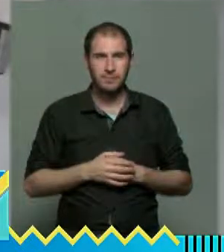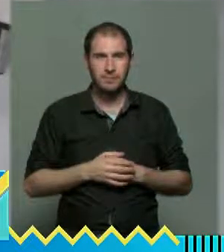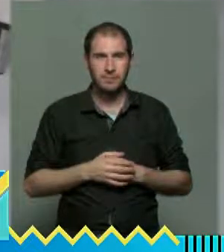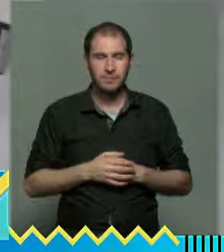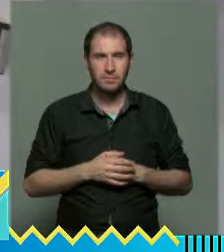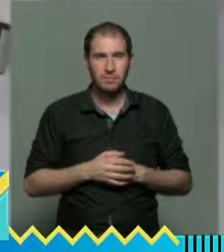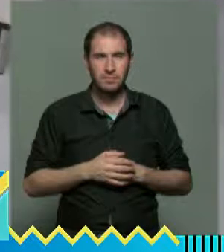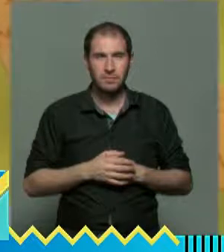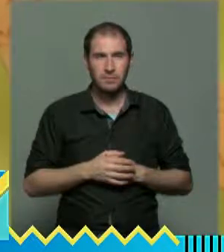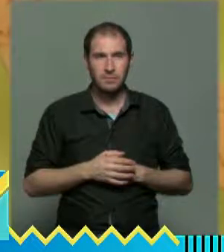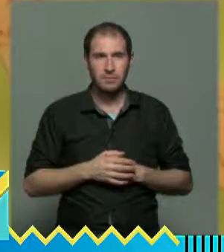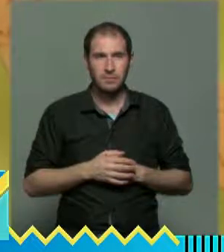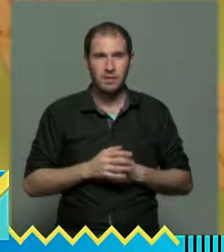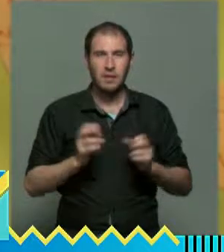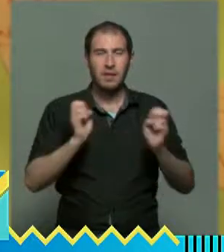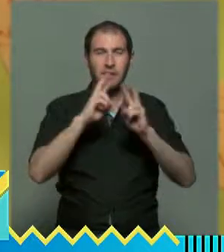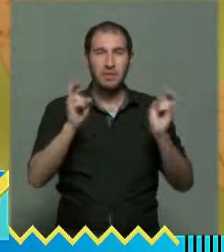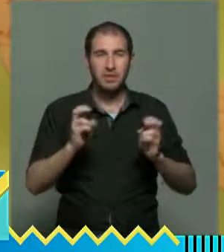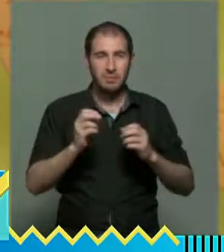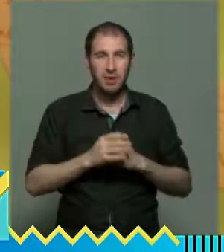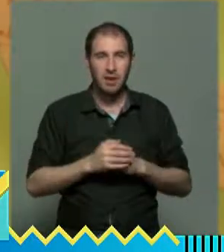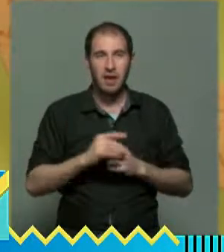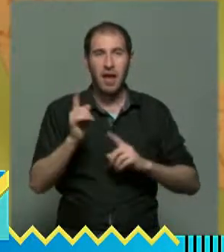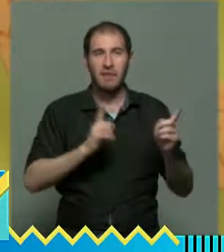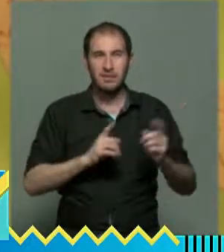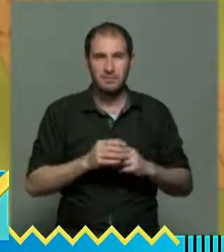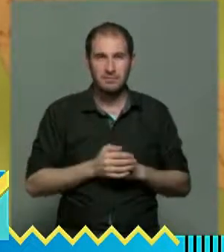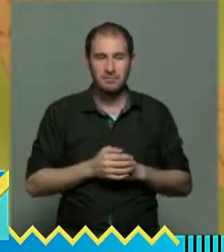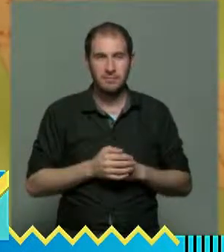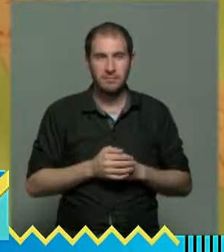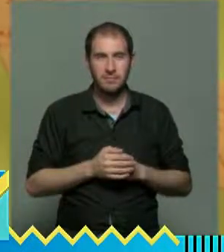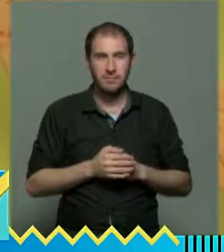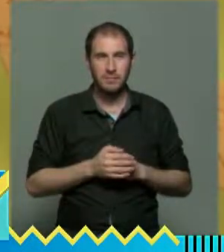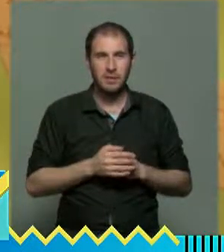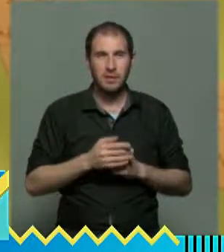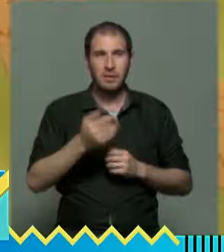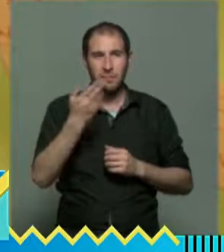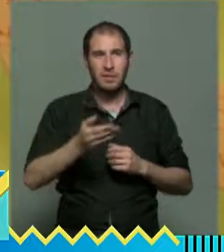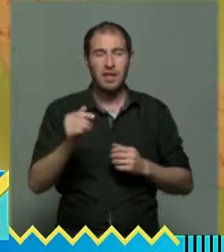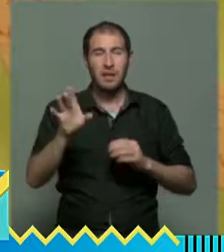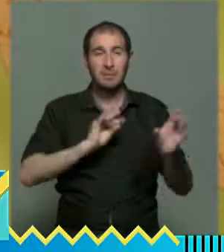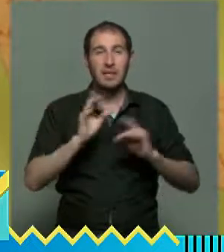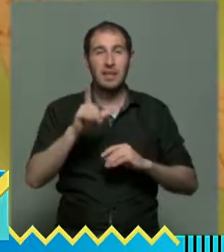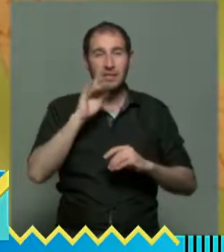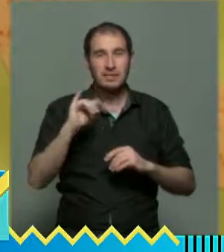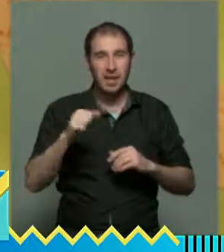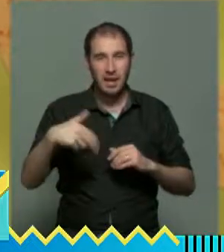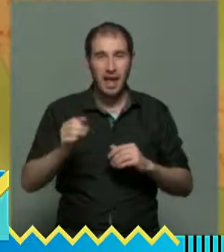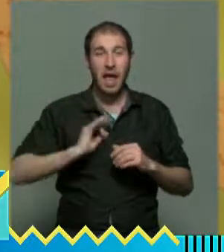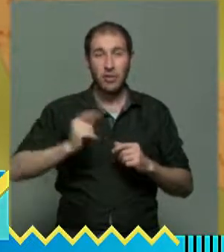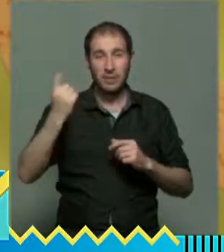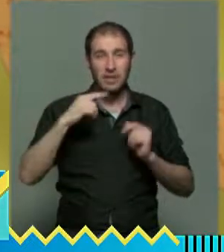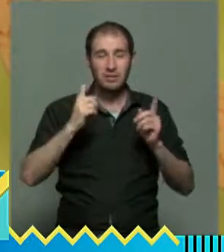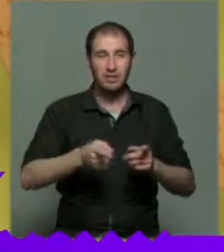Mira, o sea, desde el punto de vista, por ahí me hubiese gustado, digamos, haber podido invitar a Gabriela Arizona, que ella también hace el año pasado también